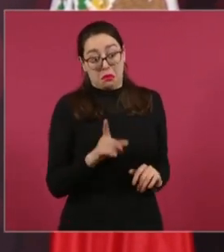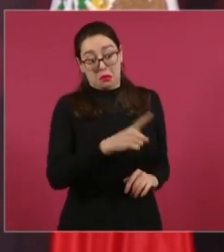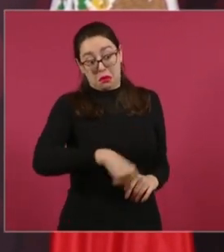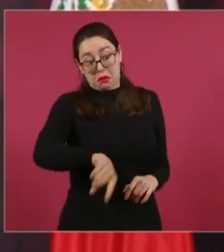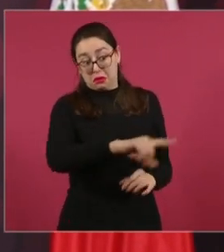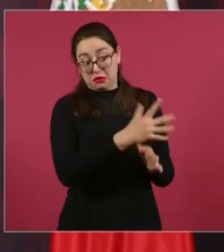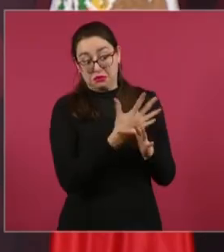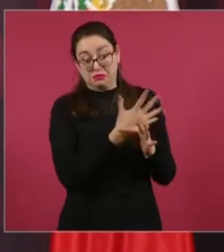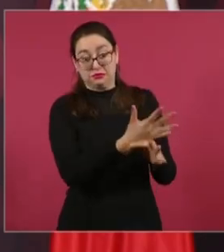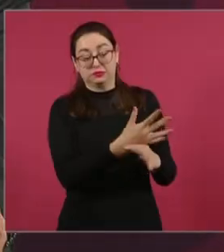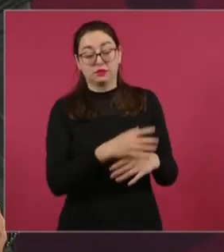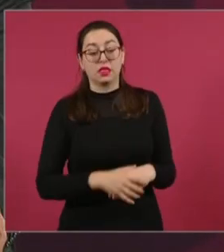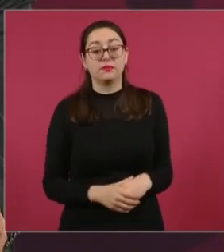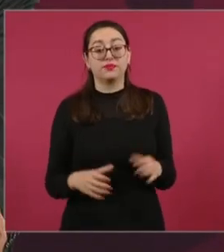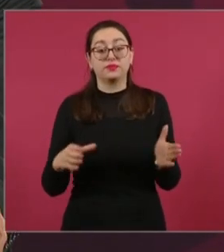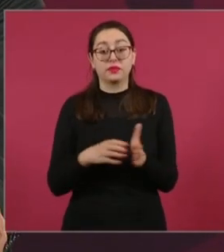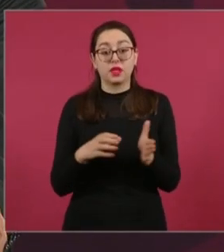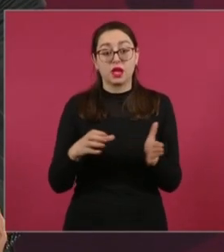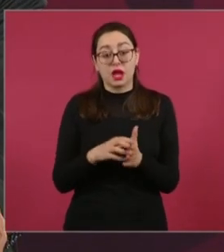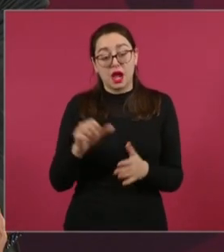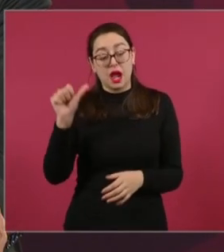asiática.